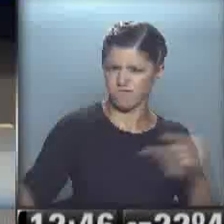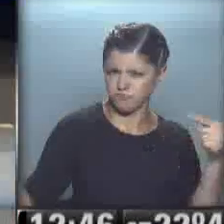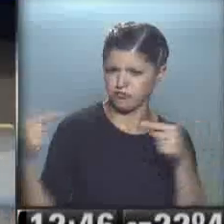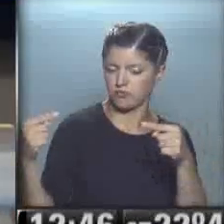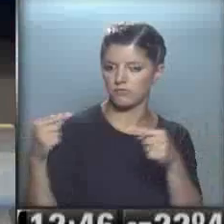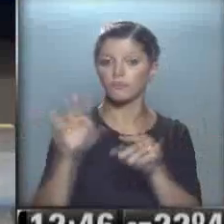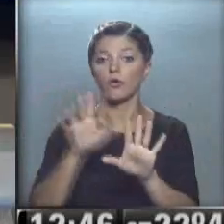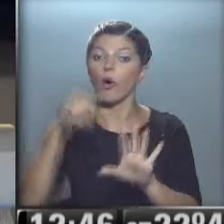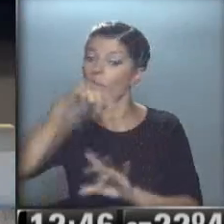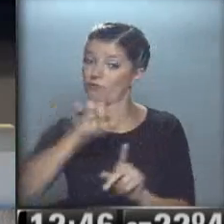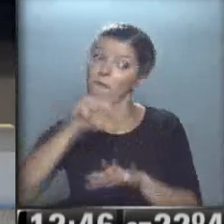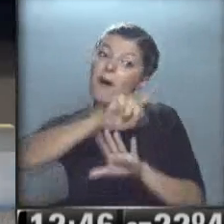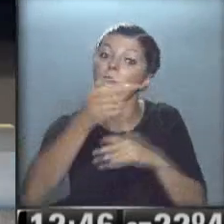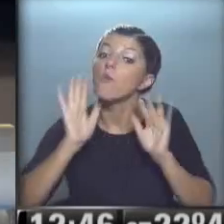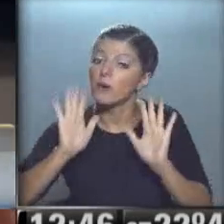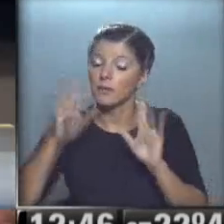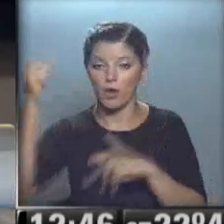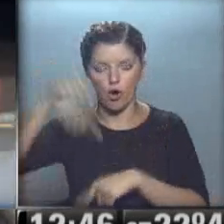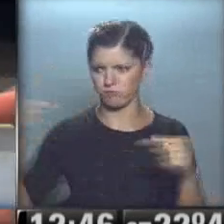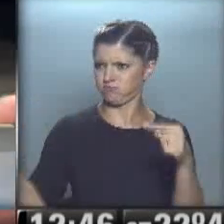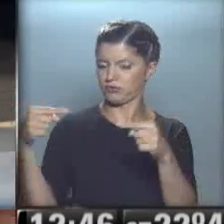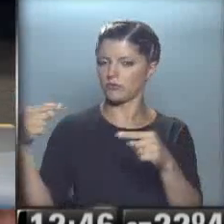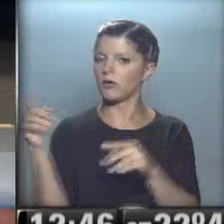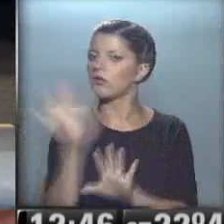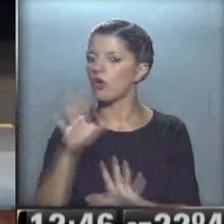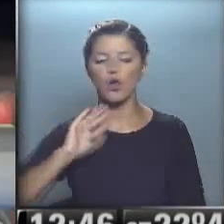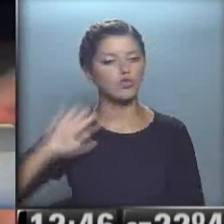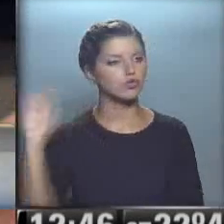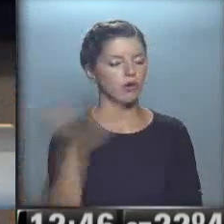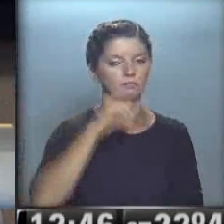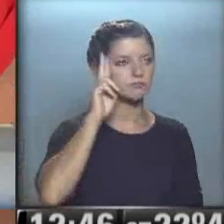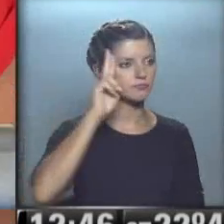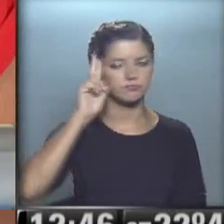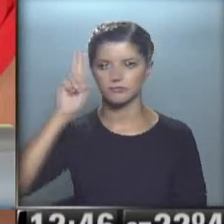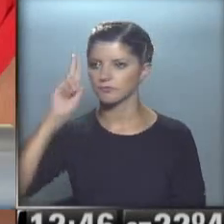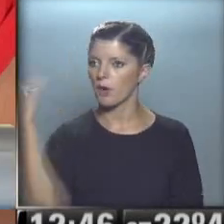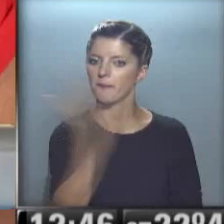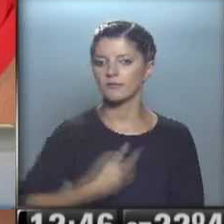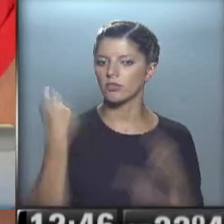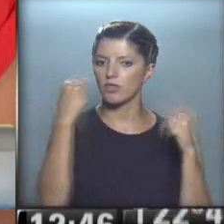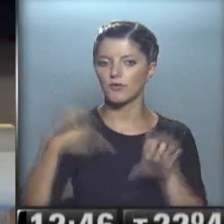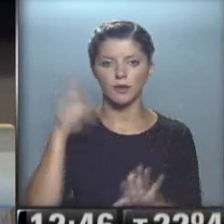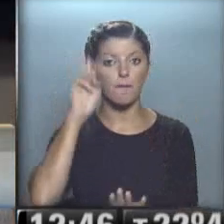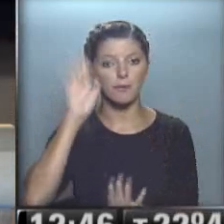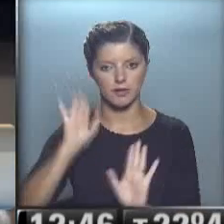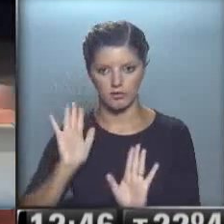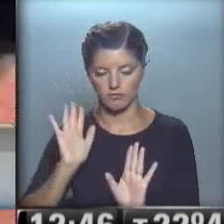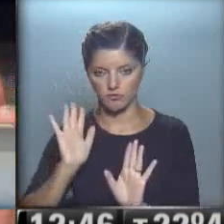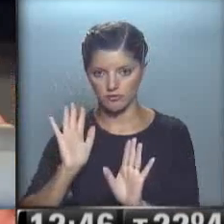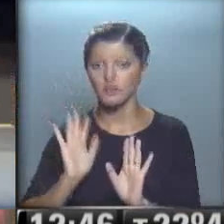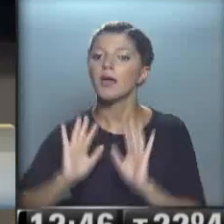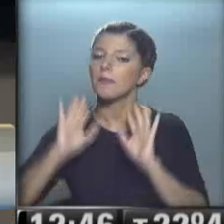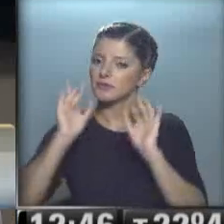hoy mañana lo puede ser por supuesto muy duro todos Con mucho respeto que tal vez tiene que ver con esta horizontalidad y con